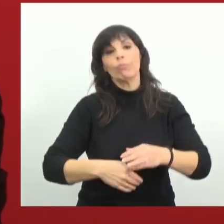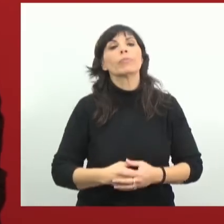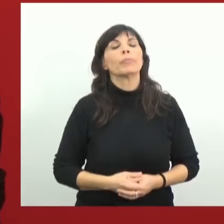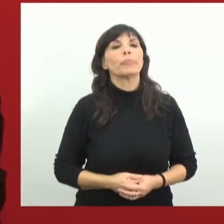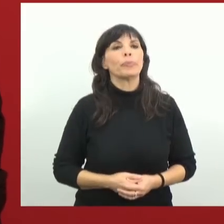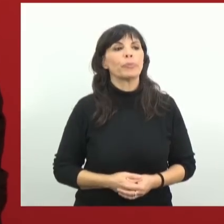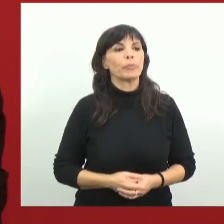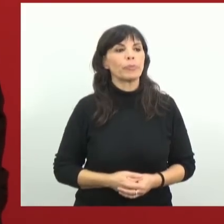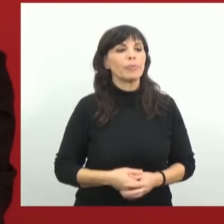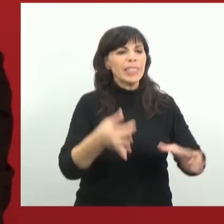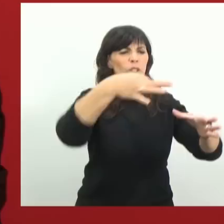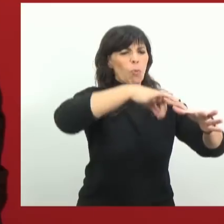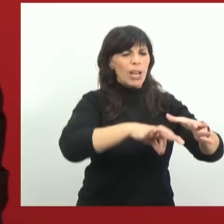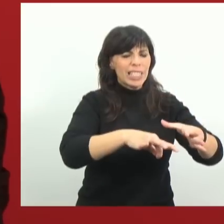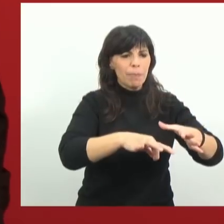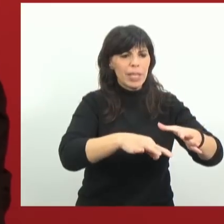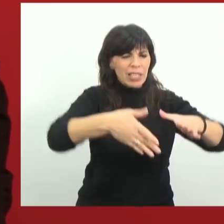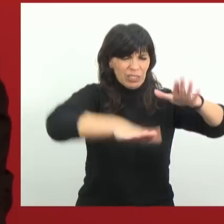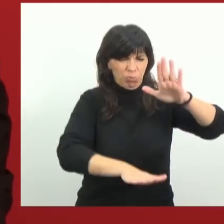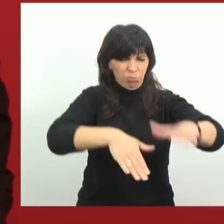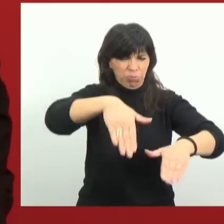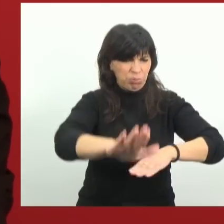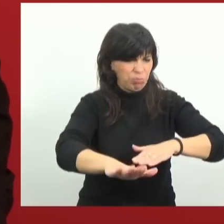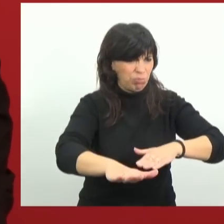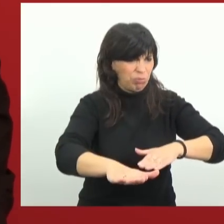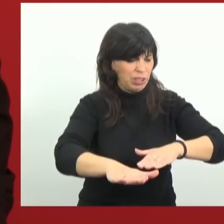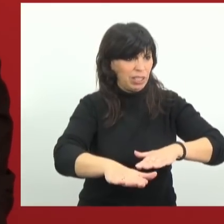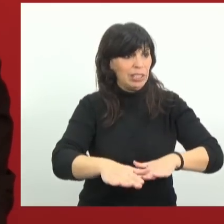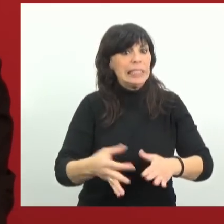Y esa palabra catapateo significa menospreciar.